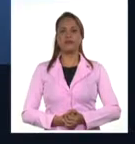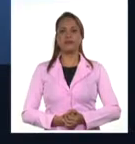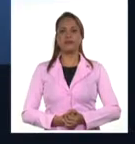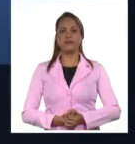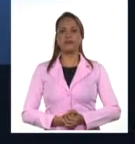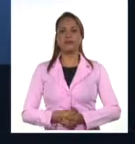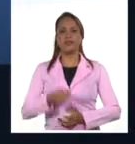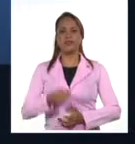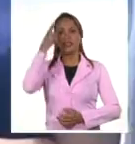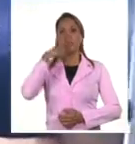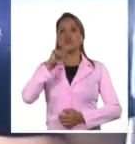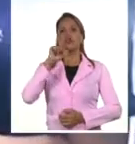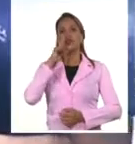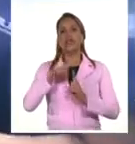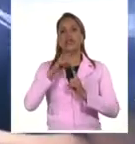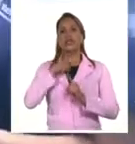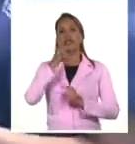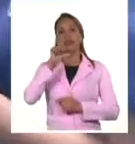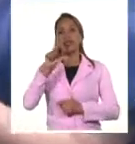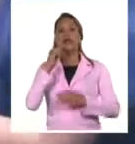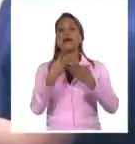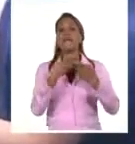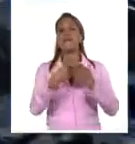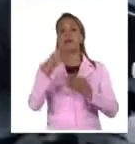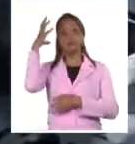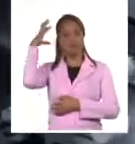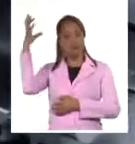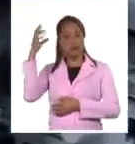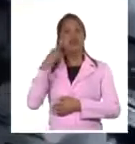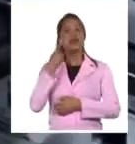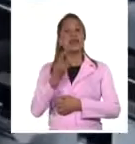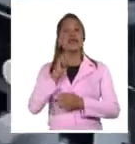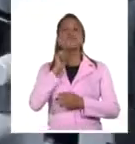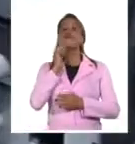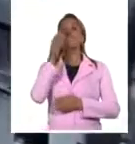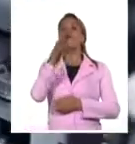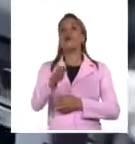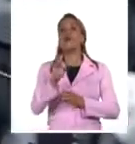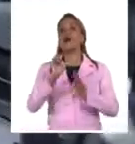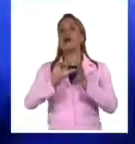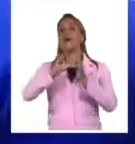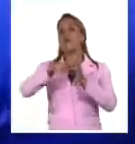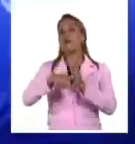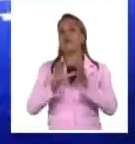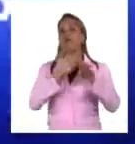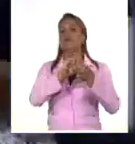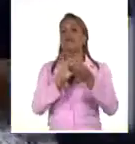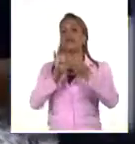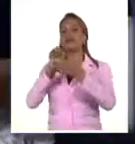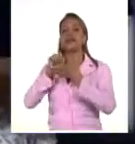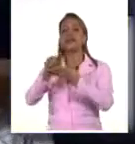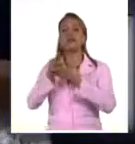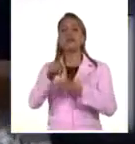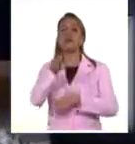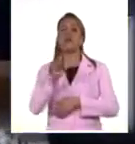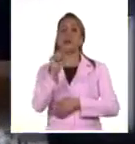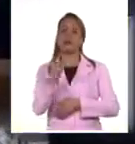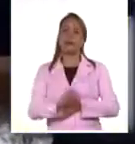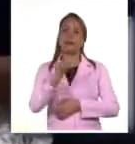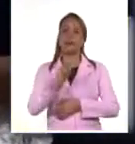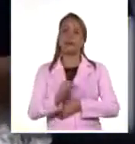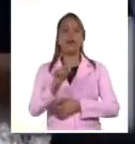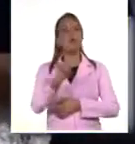Solintel S.A. es una de las 118 empresas estatales que acudieron a Expo Cuba para encadenar sus servicios con los nuevos actores, pero ocurre